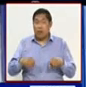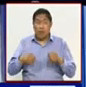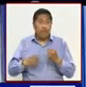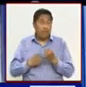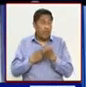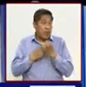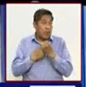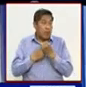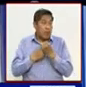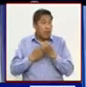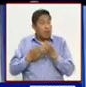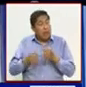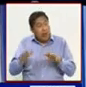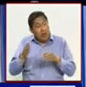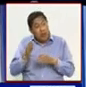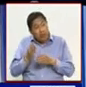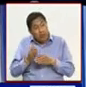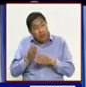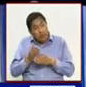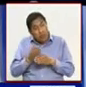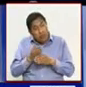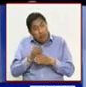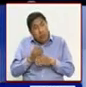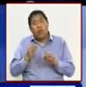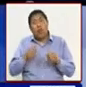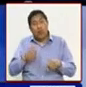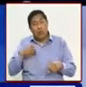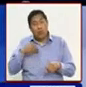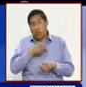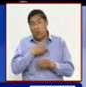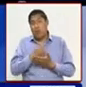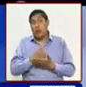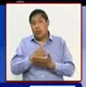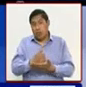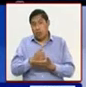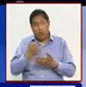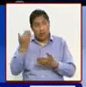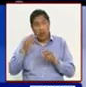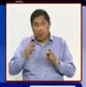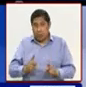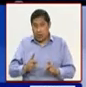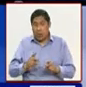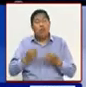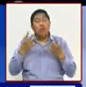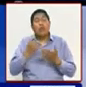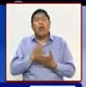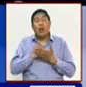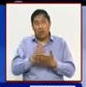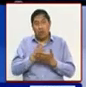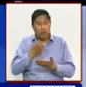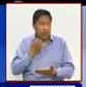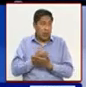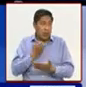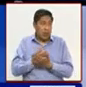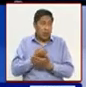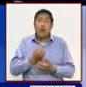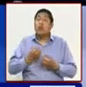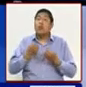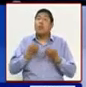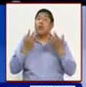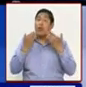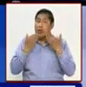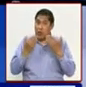abonar, aunque de a pesito, podemos ayudar a esta familia que está necesitando de mucha ayuda económica, y usted lo puede hacer. Gracias